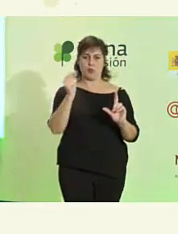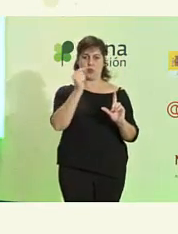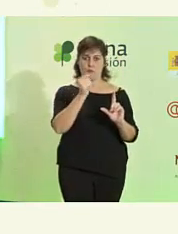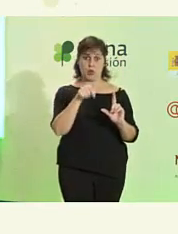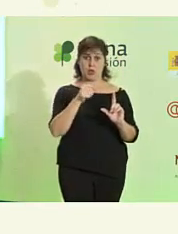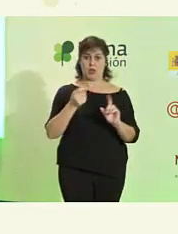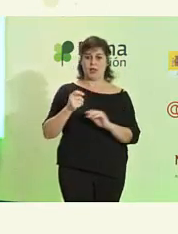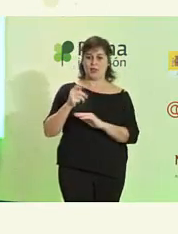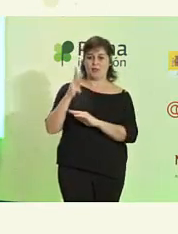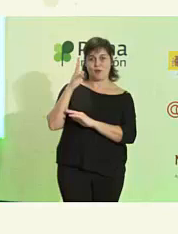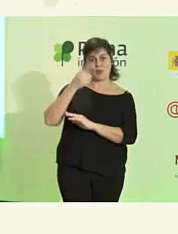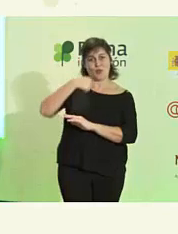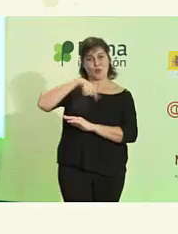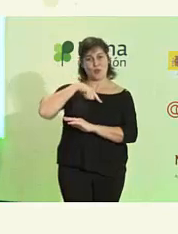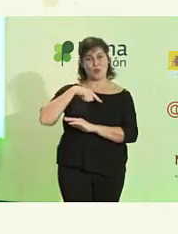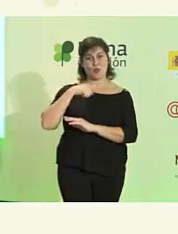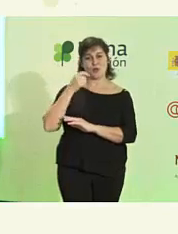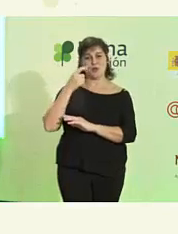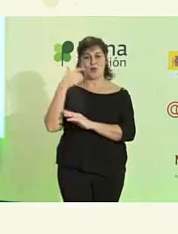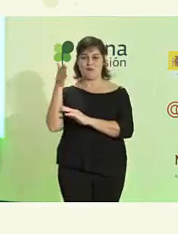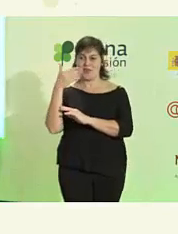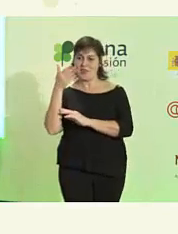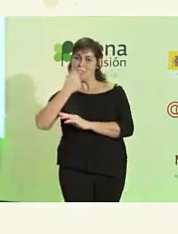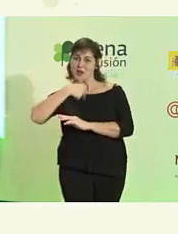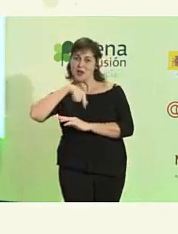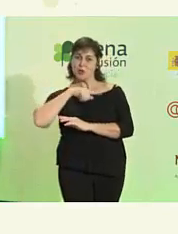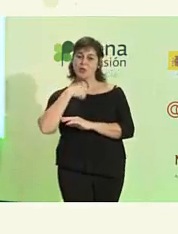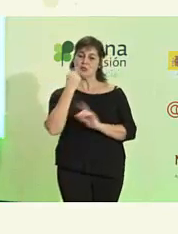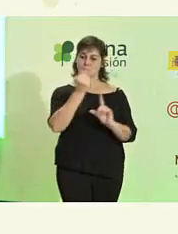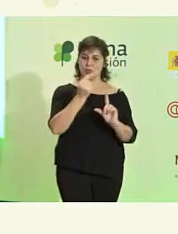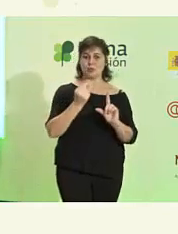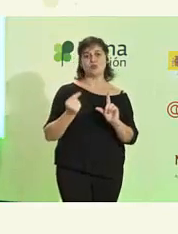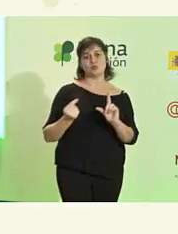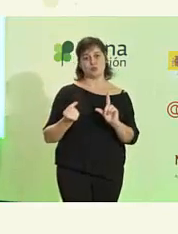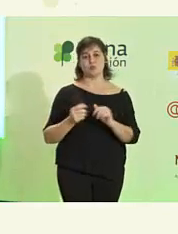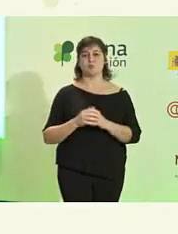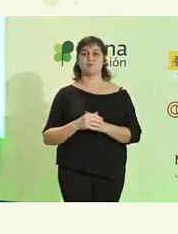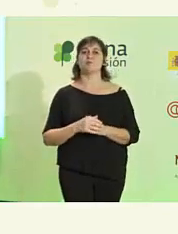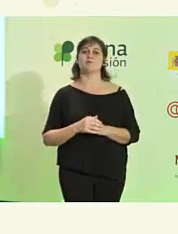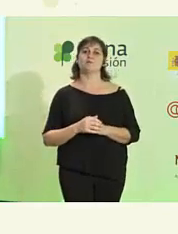nuestro edificio emblemático y la bandera nacional también.